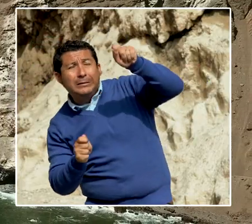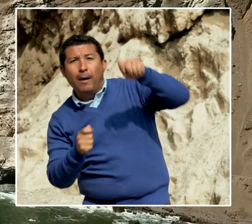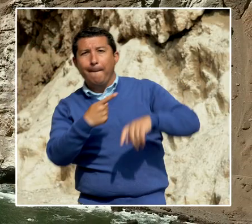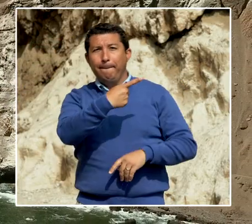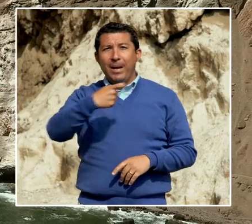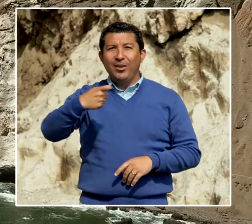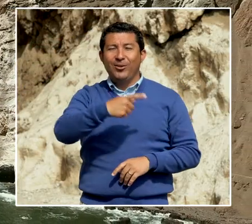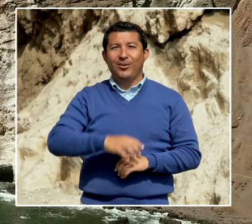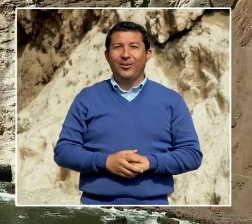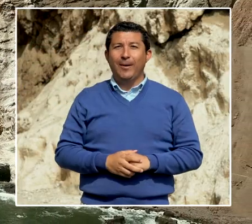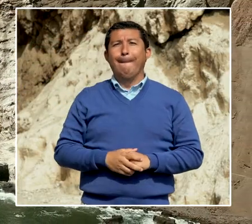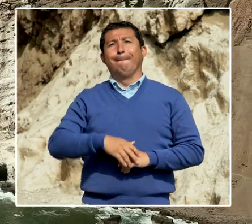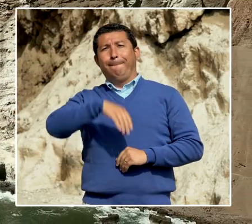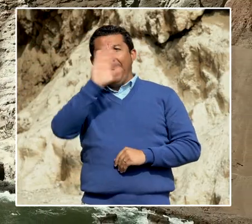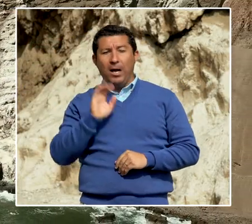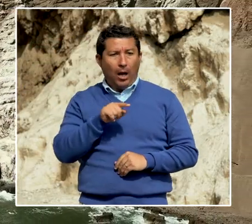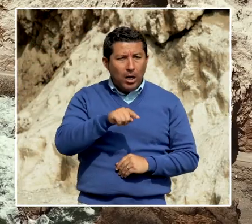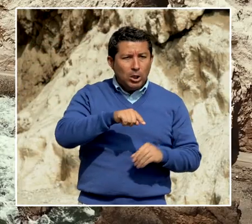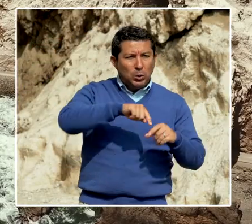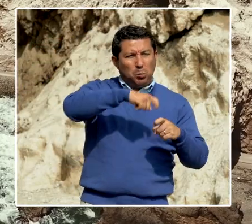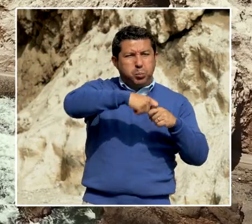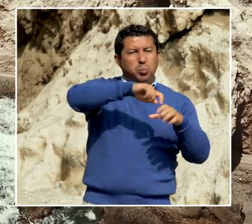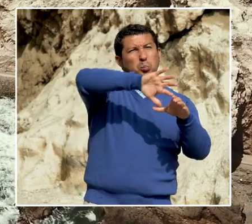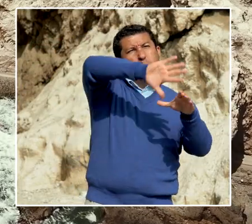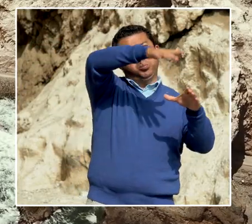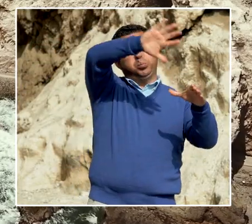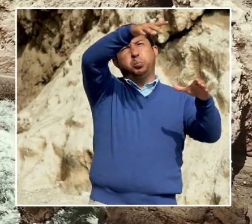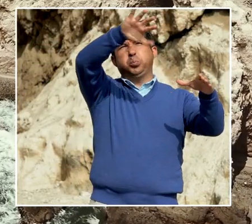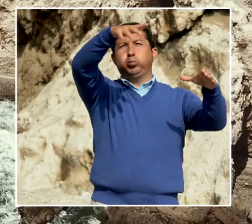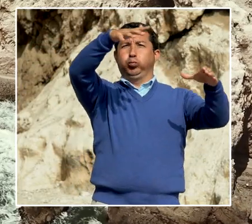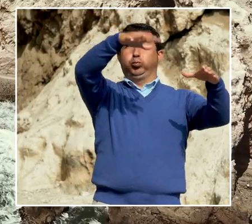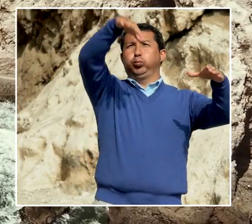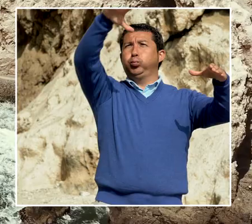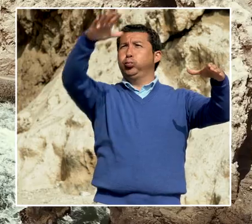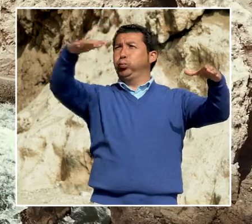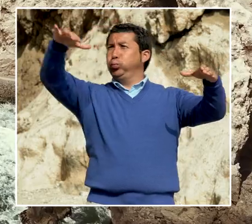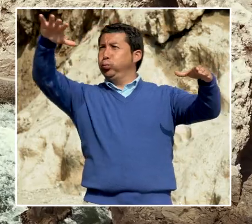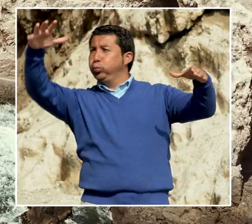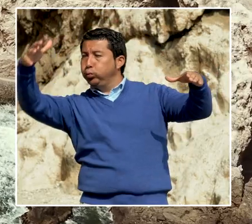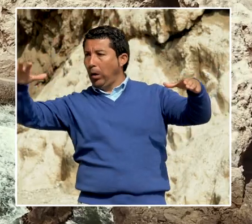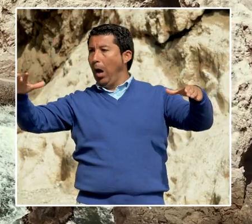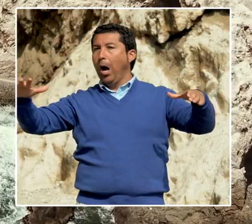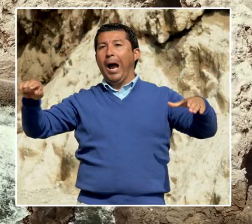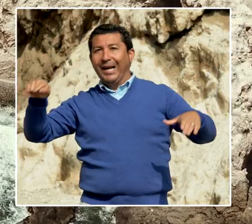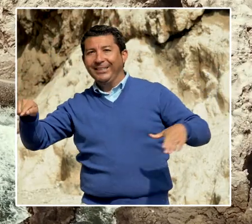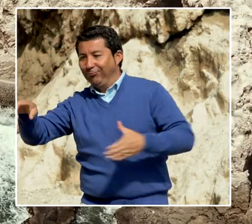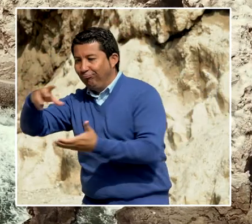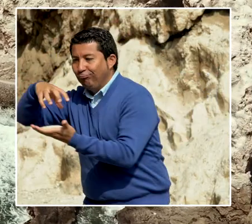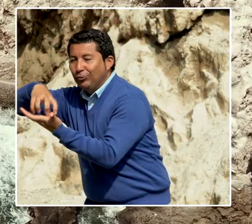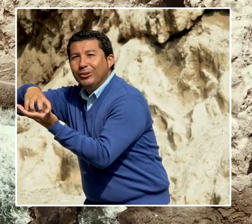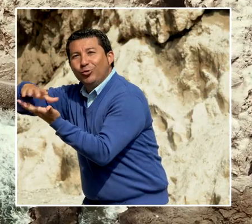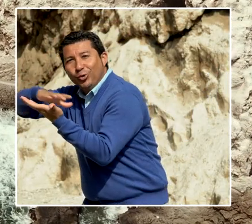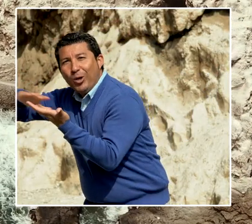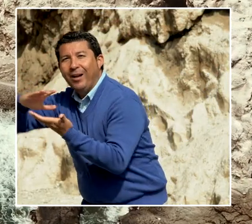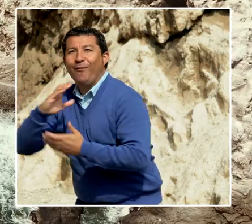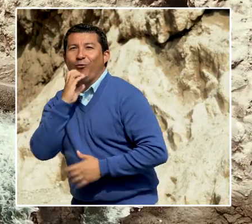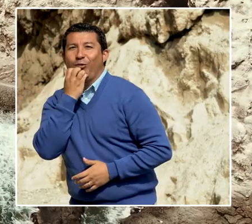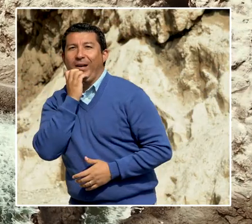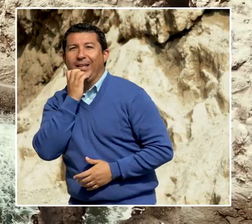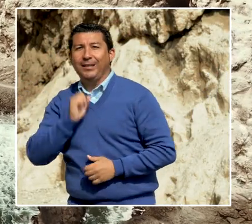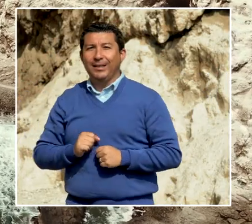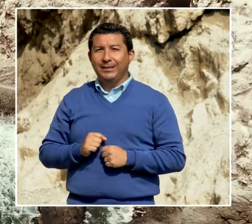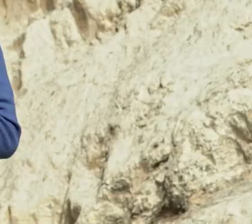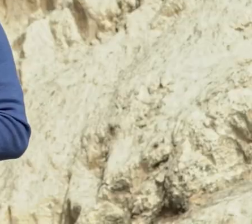con alturas sobre los 100 metros dando cuerpo a un impresionante farallón costero que se